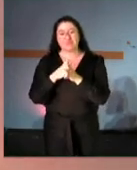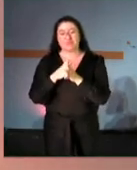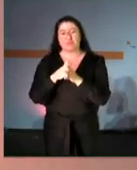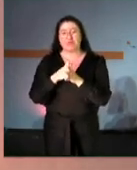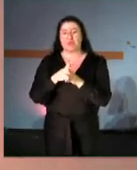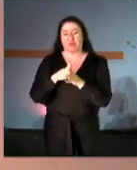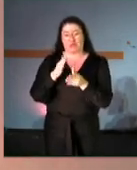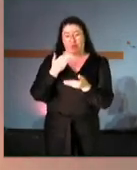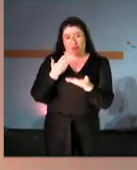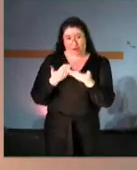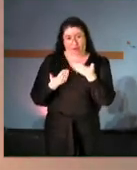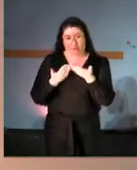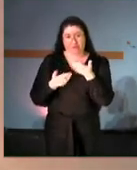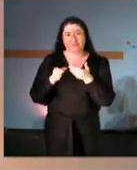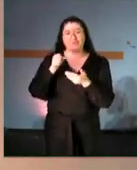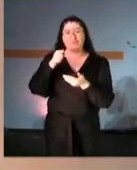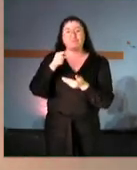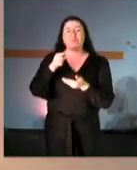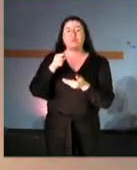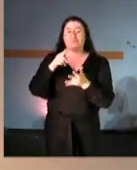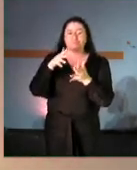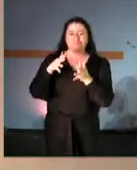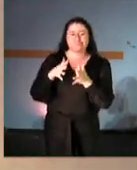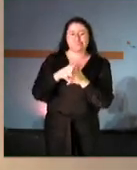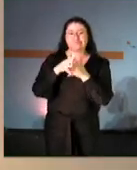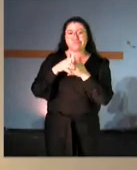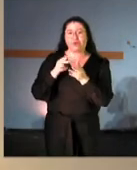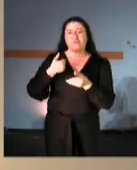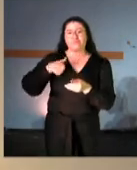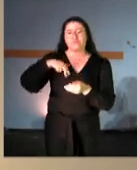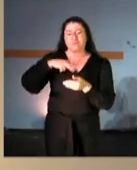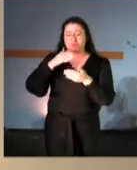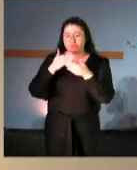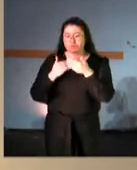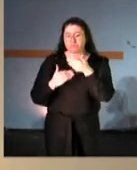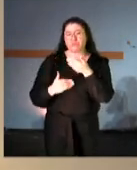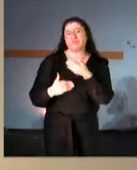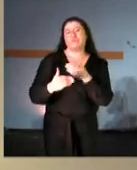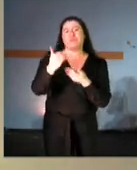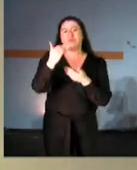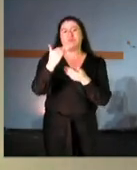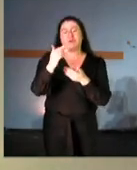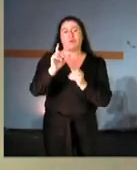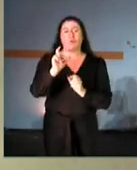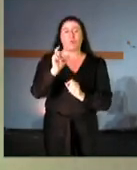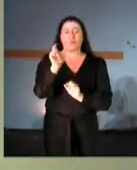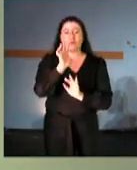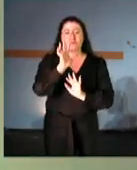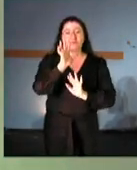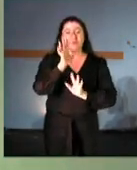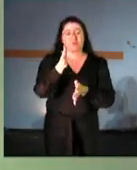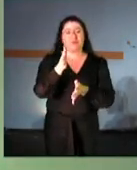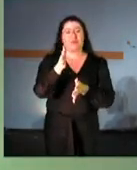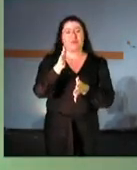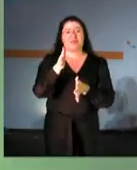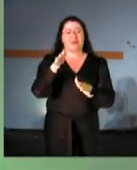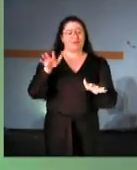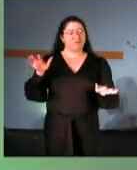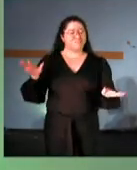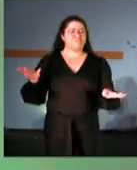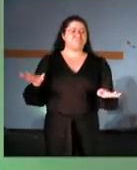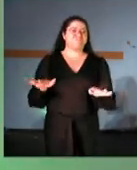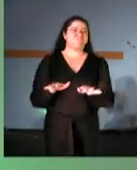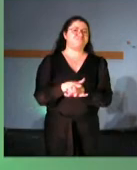seguir librando hasta que nuestra humanidad alcance cambios